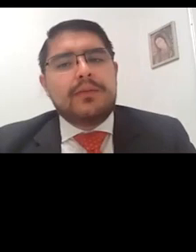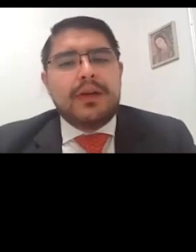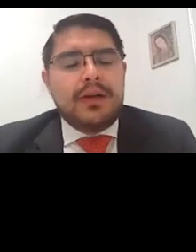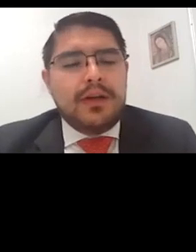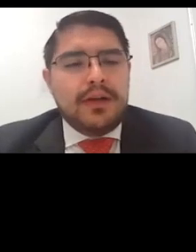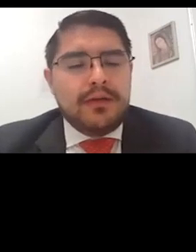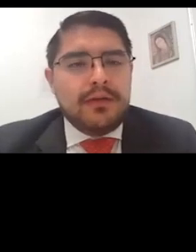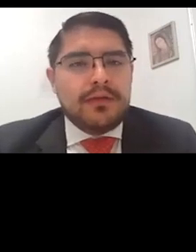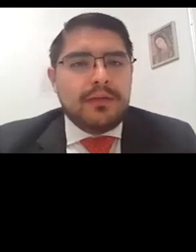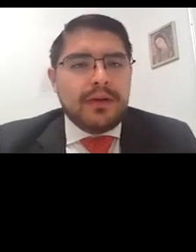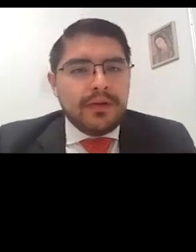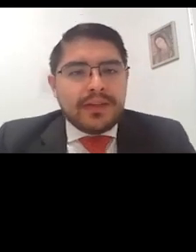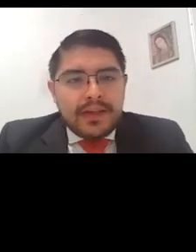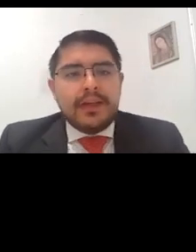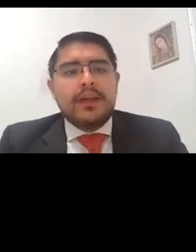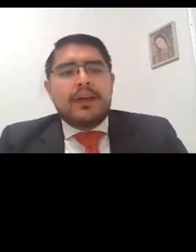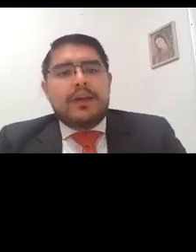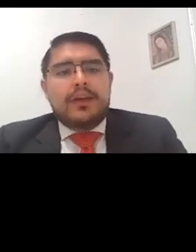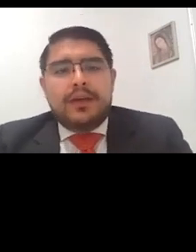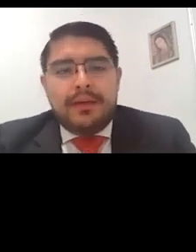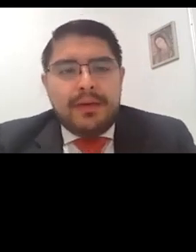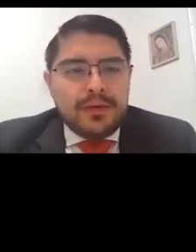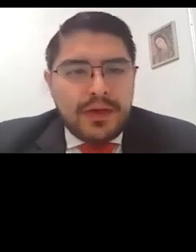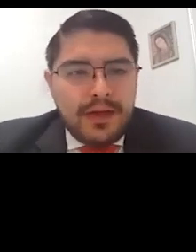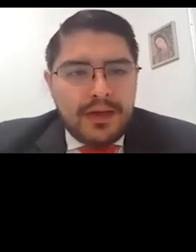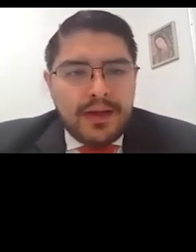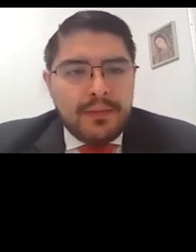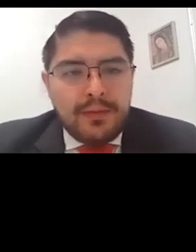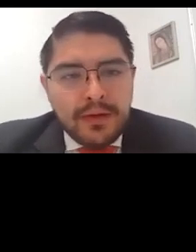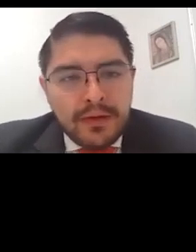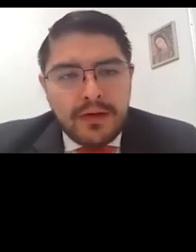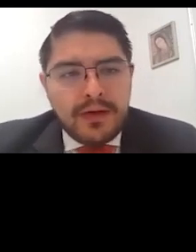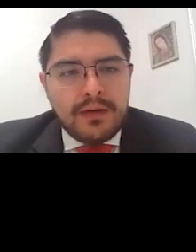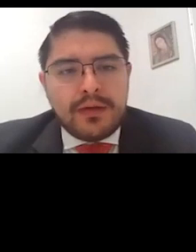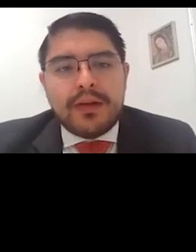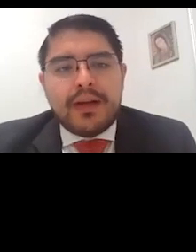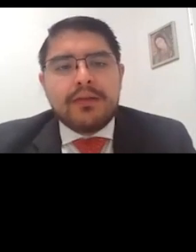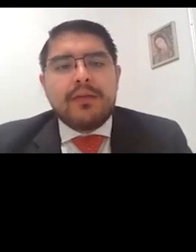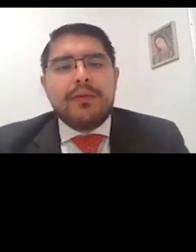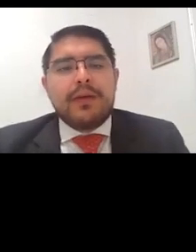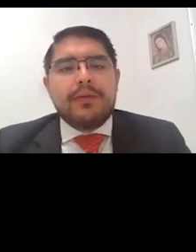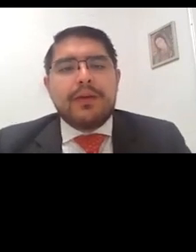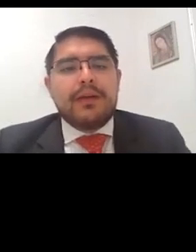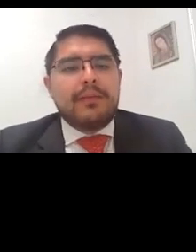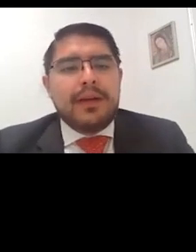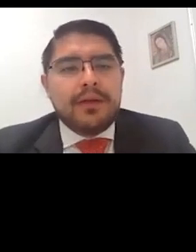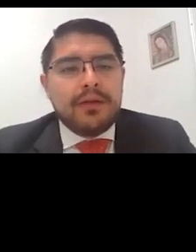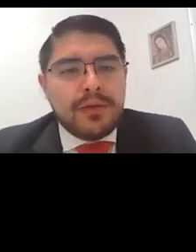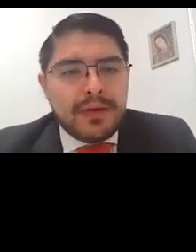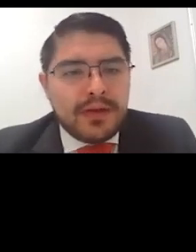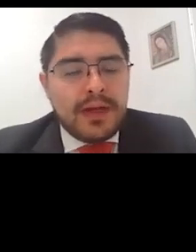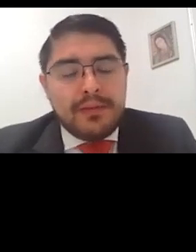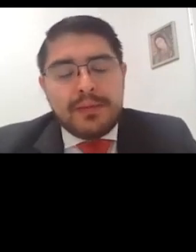prohibiciones para los trabajadores y vemos que queda prohibido ejecutar cualquier acto que pueda poner en